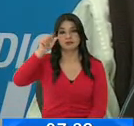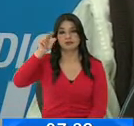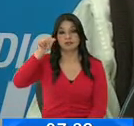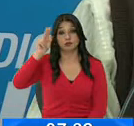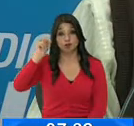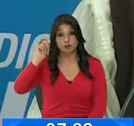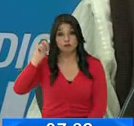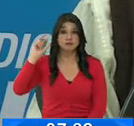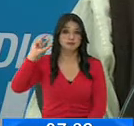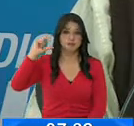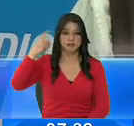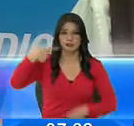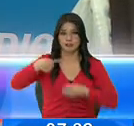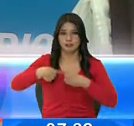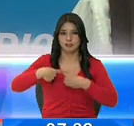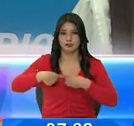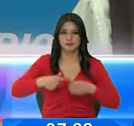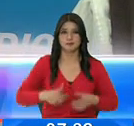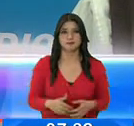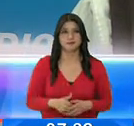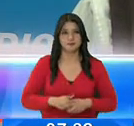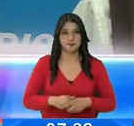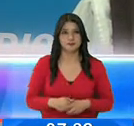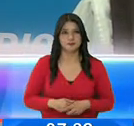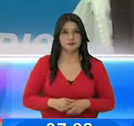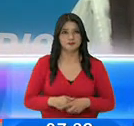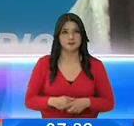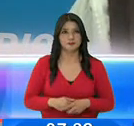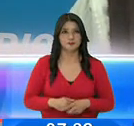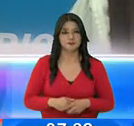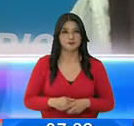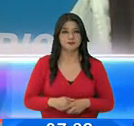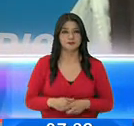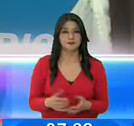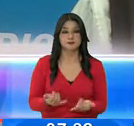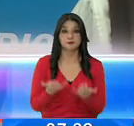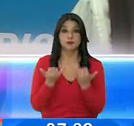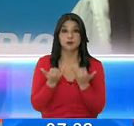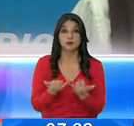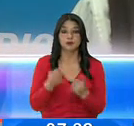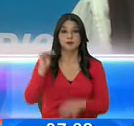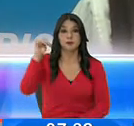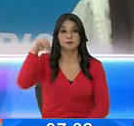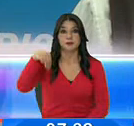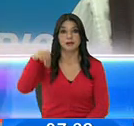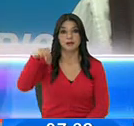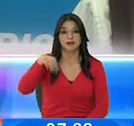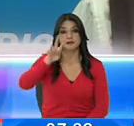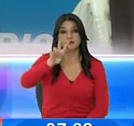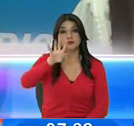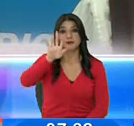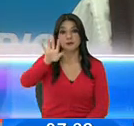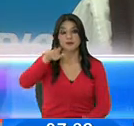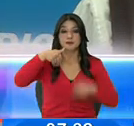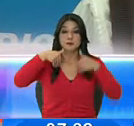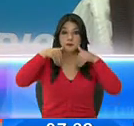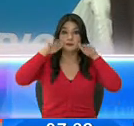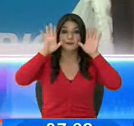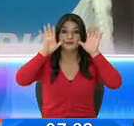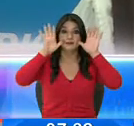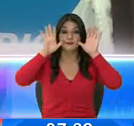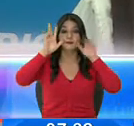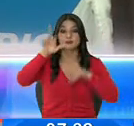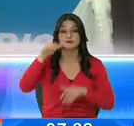quito logos de la capital noticiero líder en la radio hoy es martes 24 de diciembre